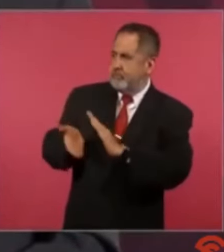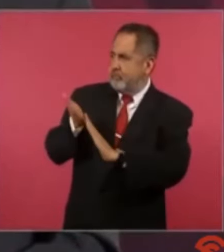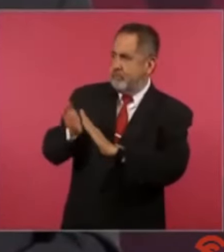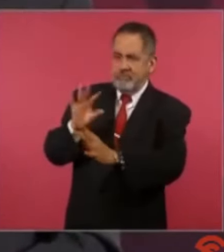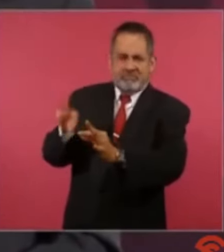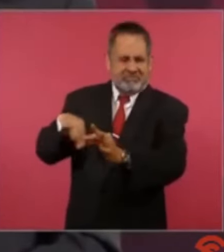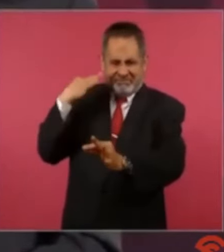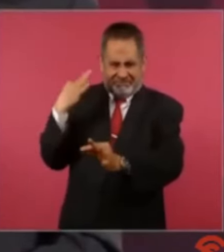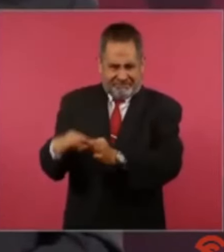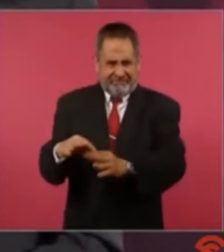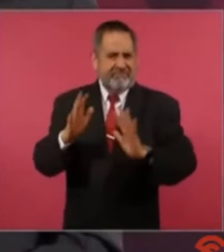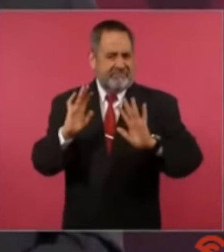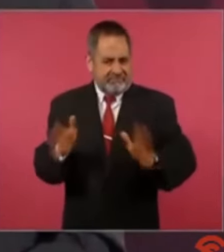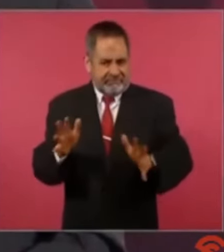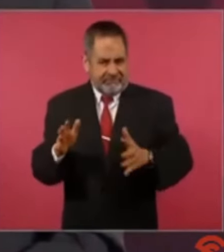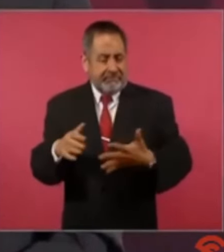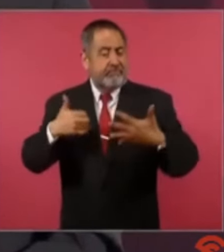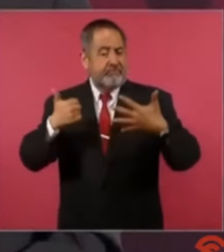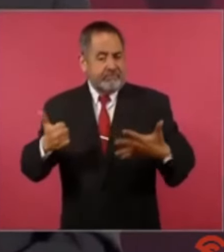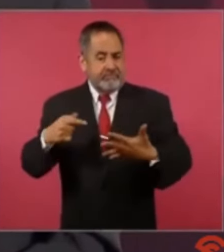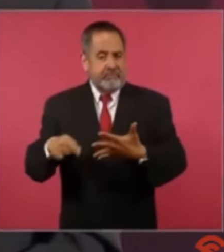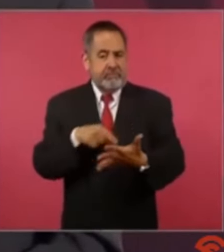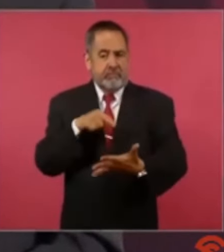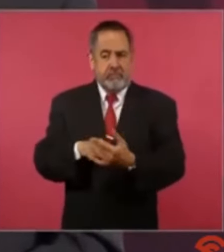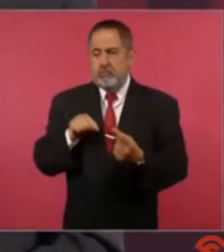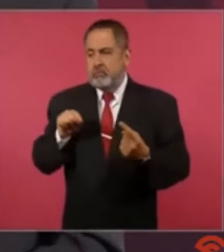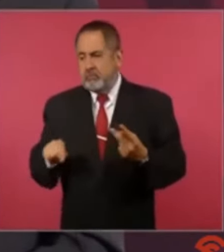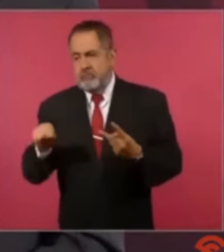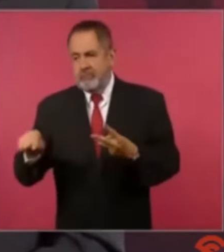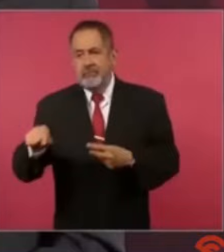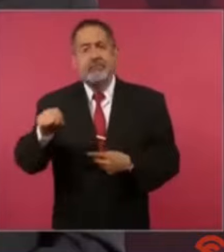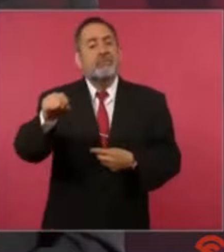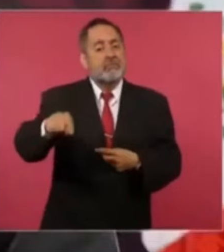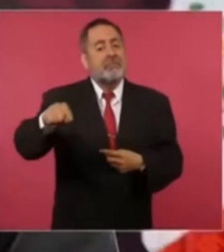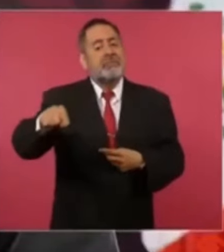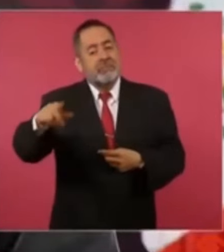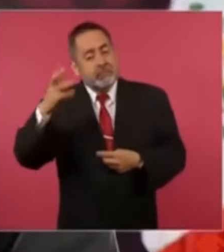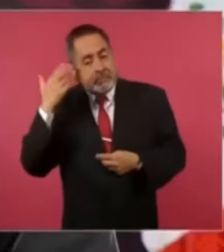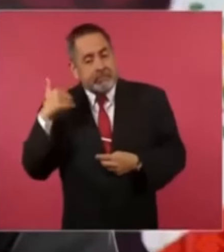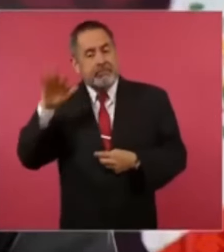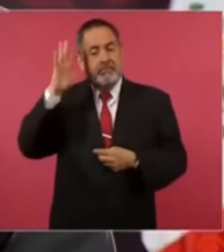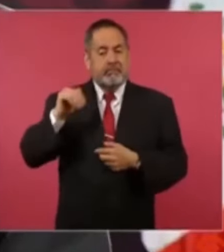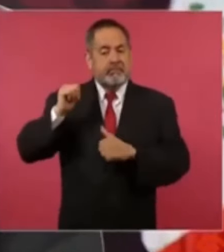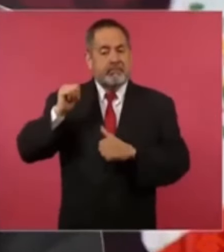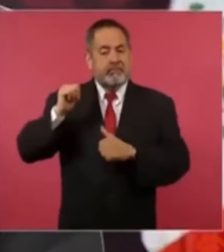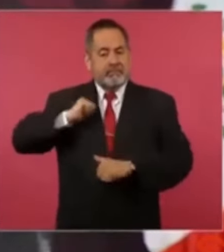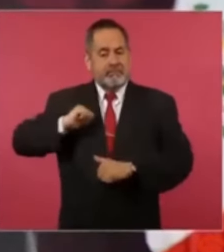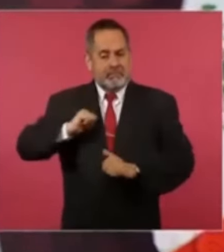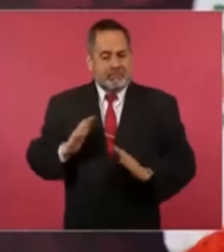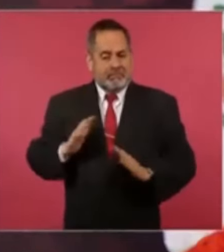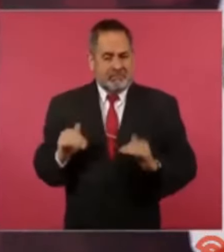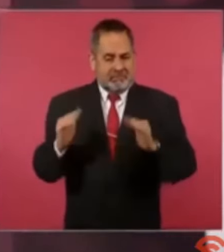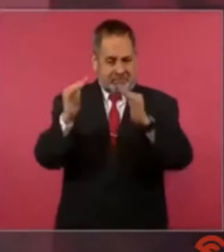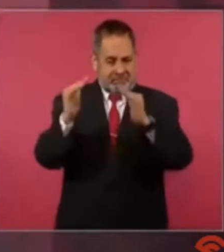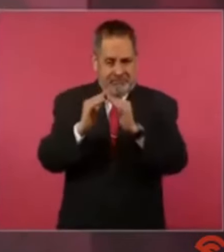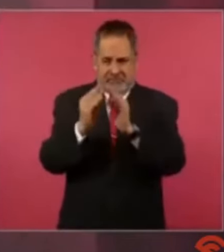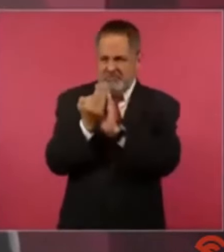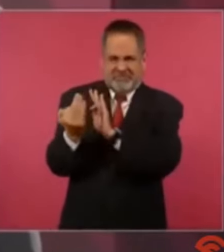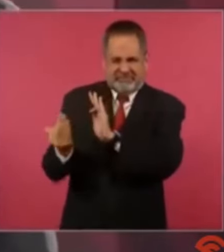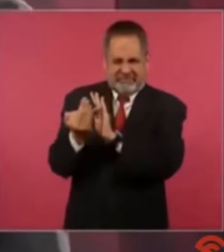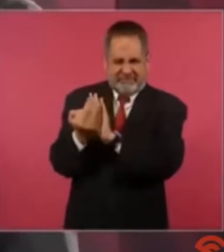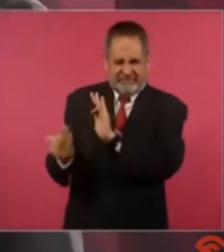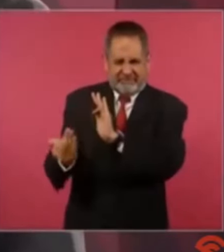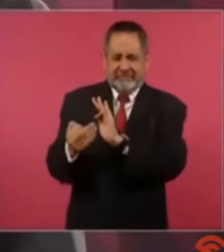hoteles en 6 sitios arqueológicos cercanos a las 6 grandes